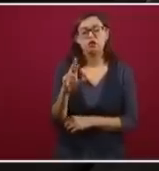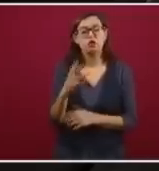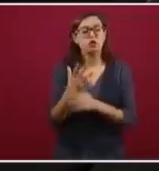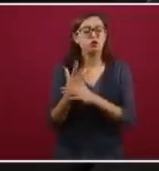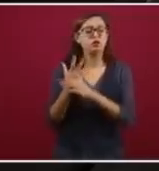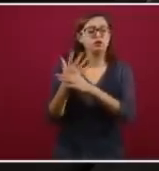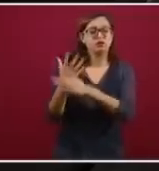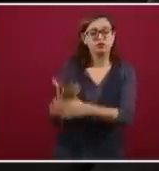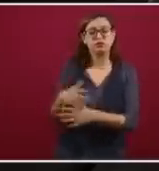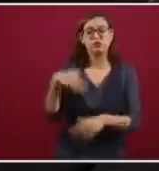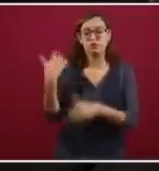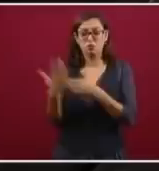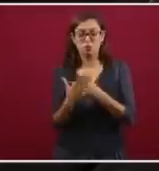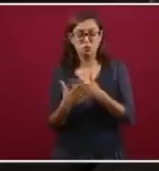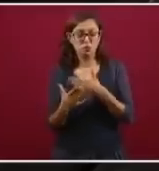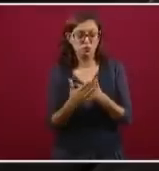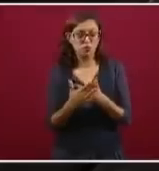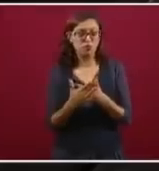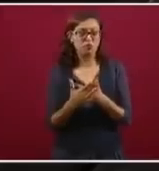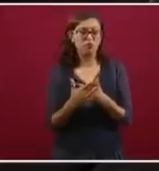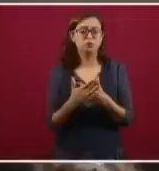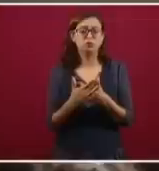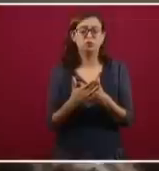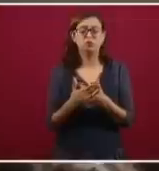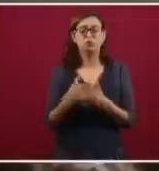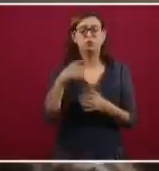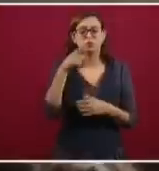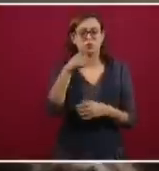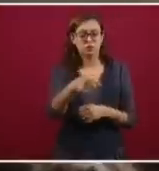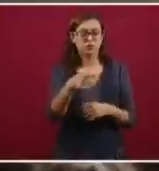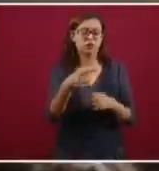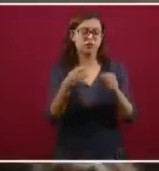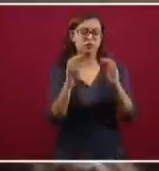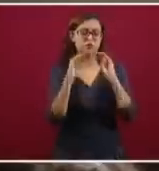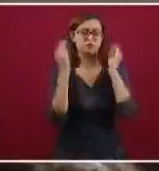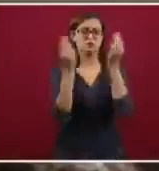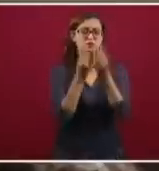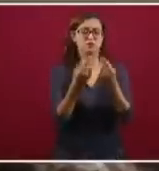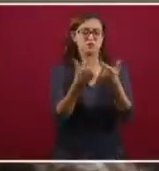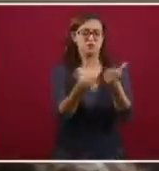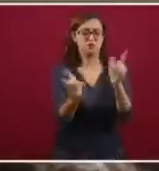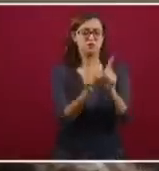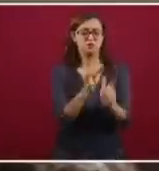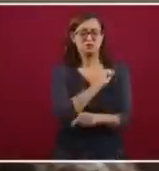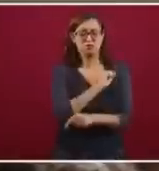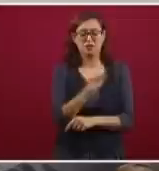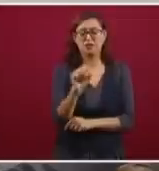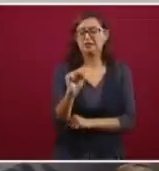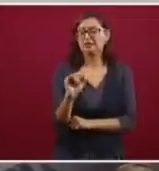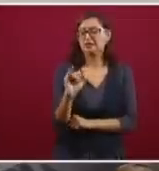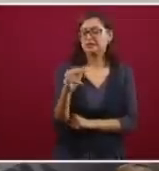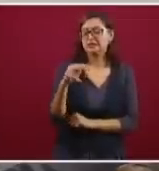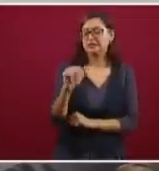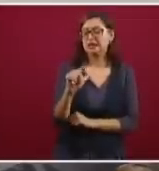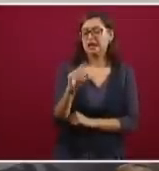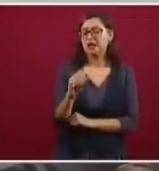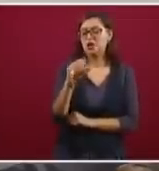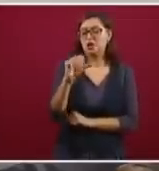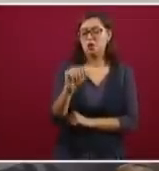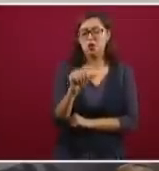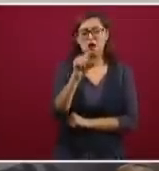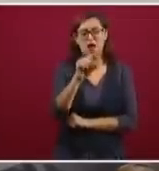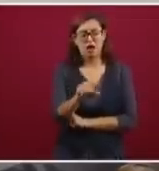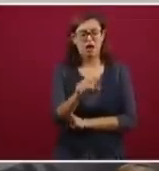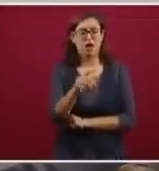está por subastarse algunas propiedades del cártel de Sinaloa. ¿Esto no pone en riesgo la integridad de los captores